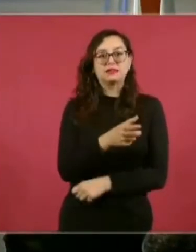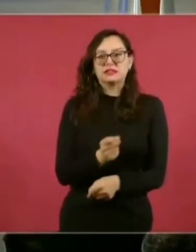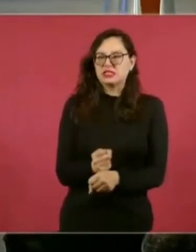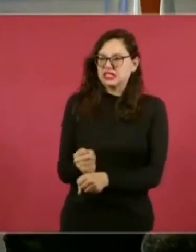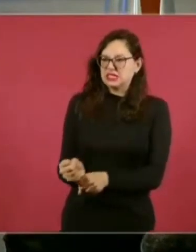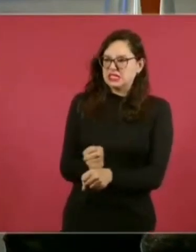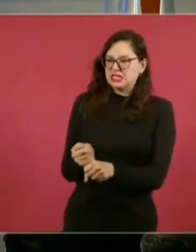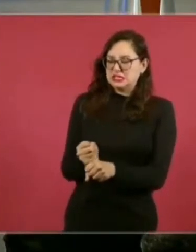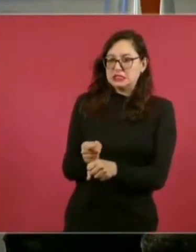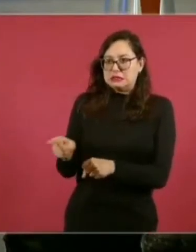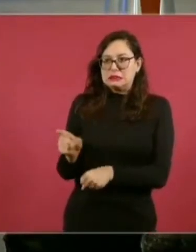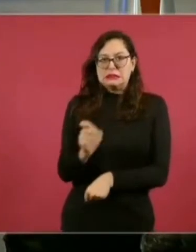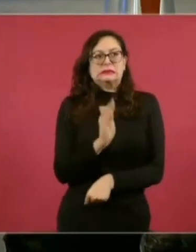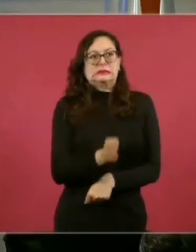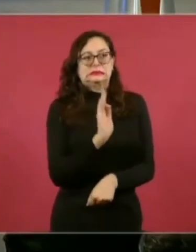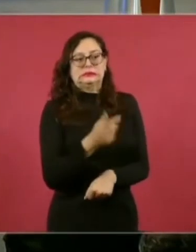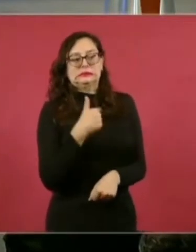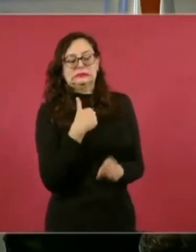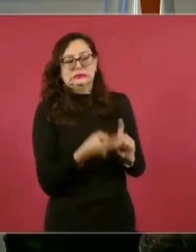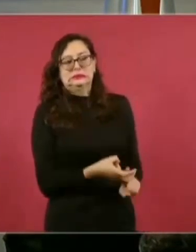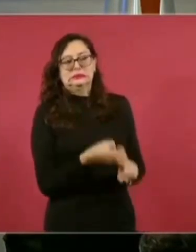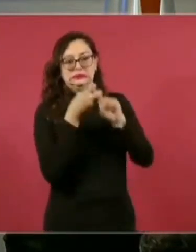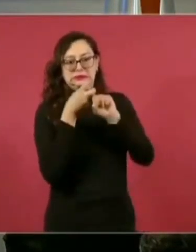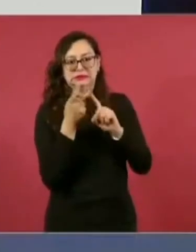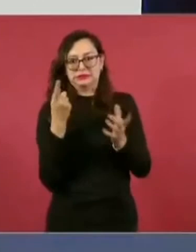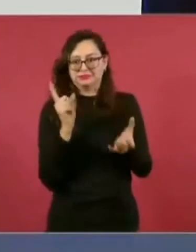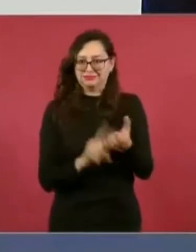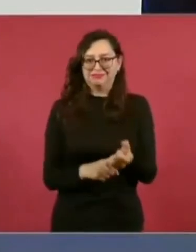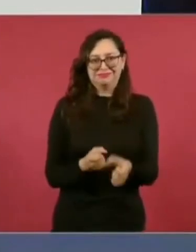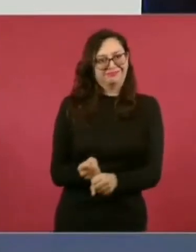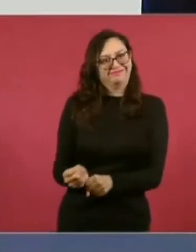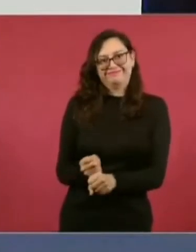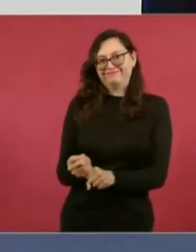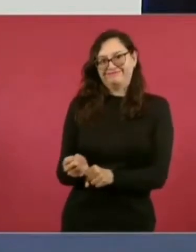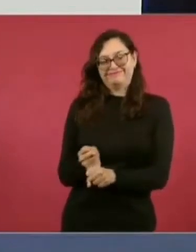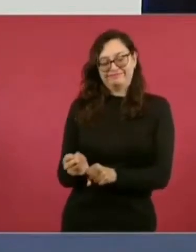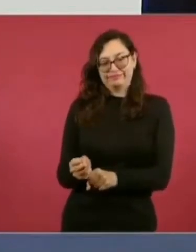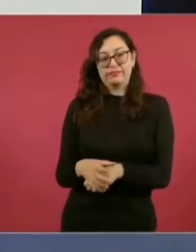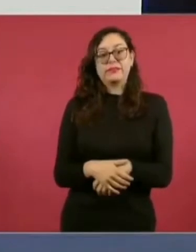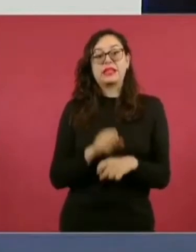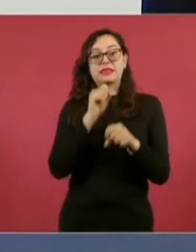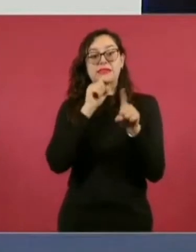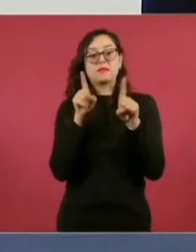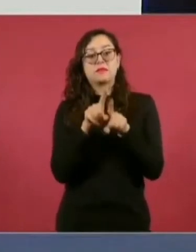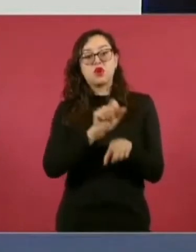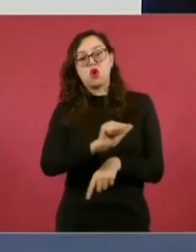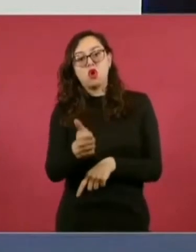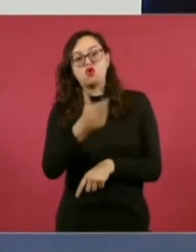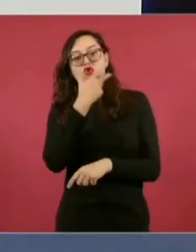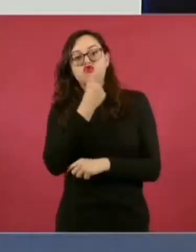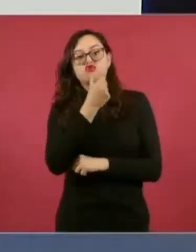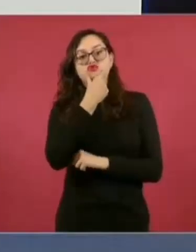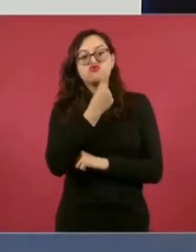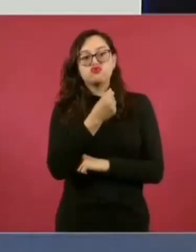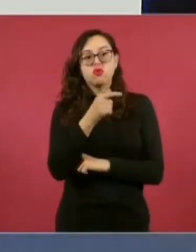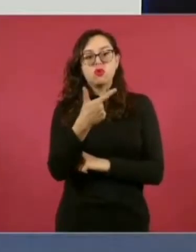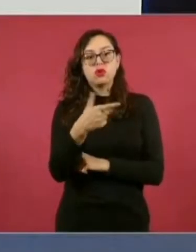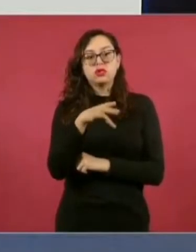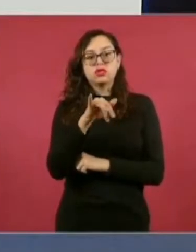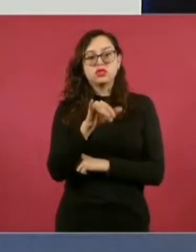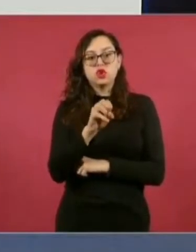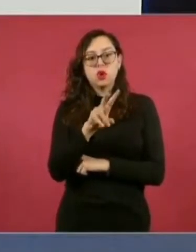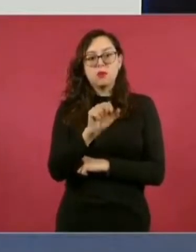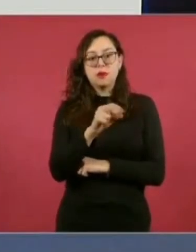Adelante. También está el caso de Giovanni Fernández Robledo Rodríguez y Paul Uriel